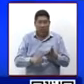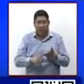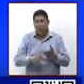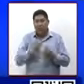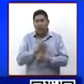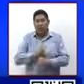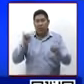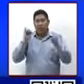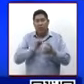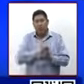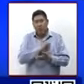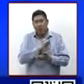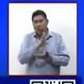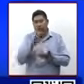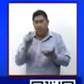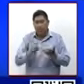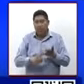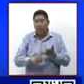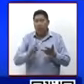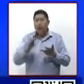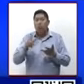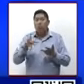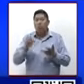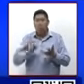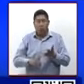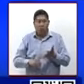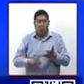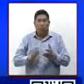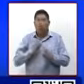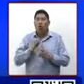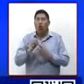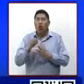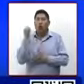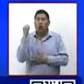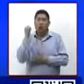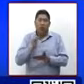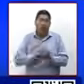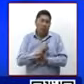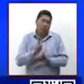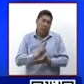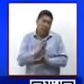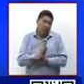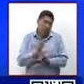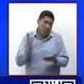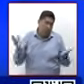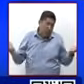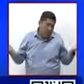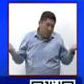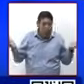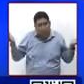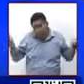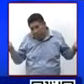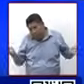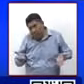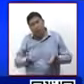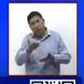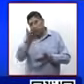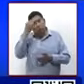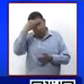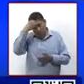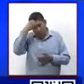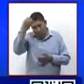ser Independiente, San Antonio de Bulo Bulo o también el representativo de Fútbol Club Universitario.